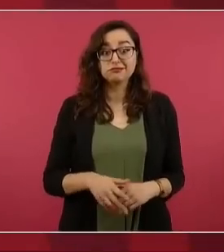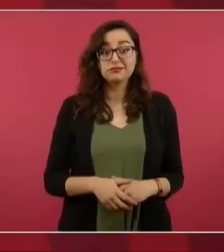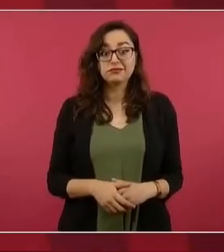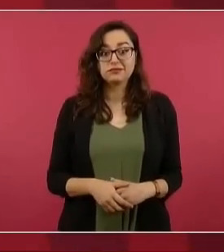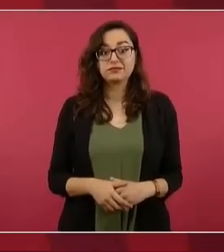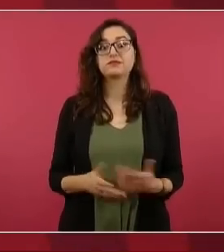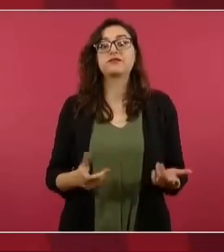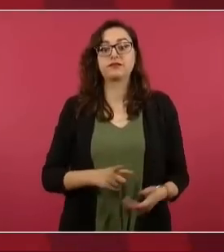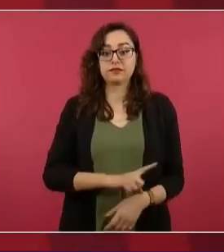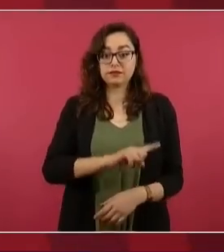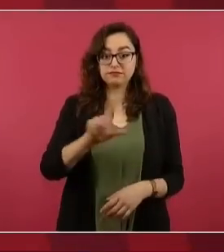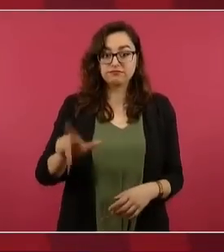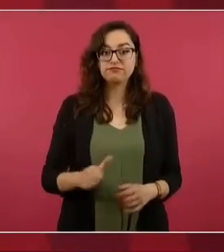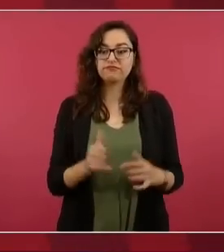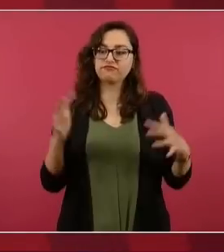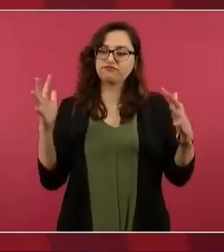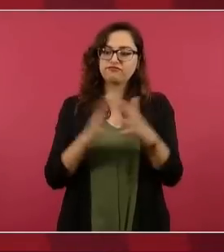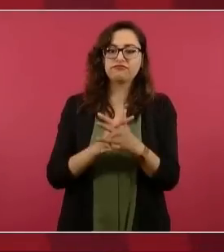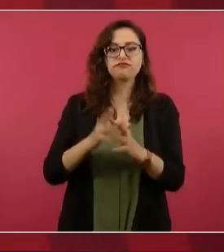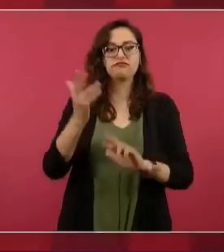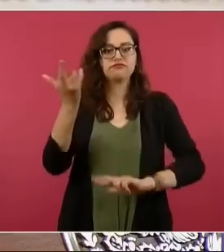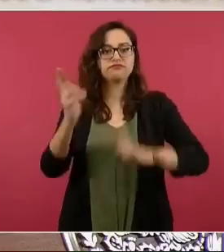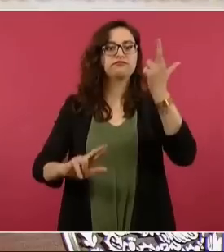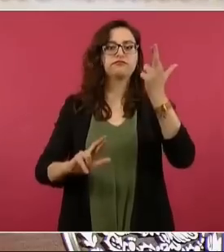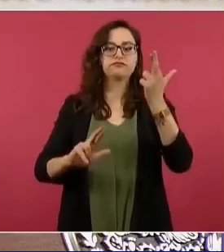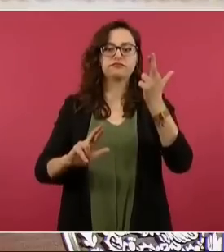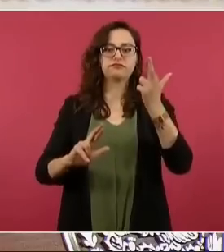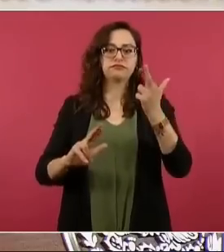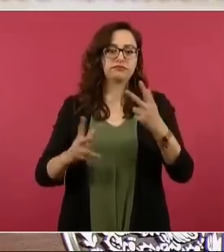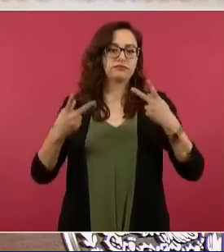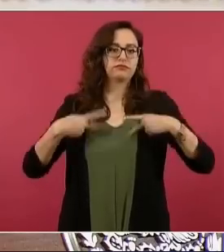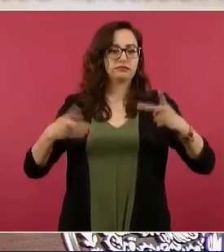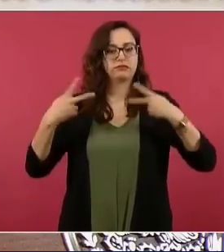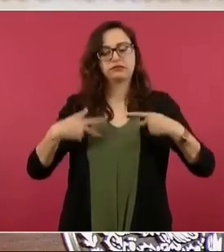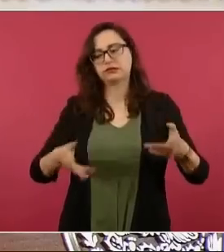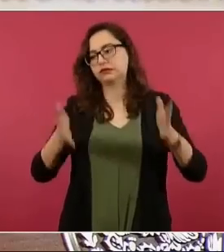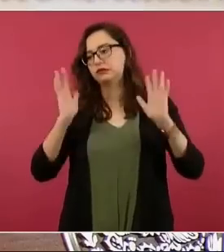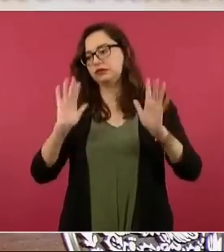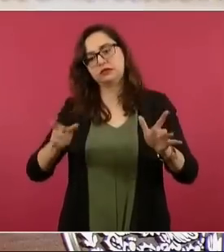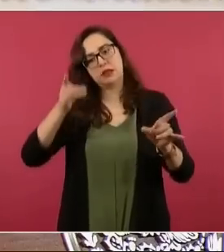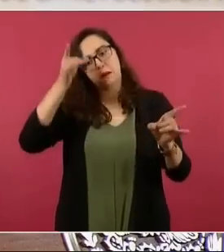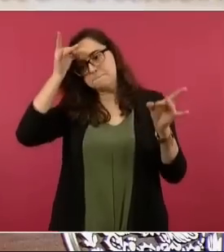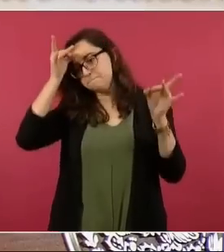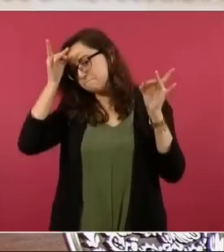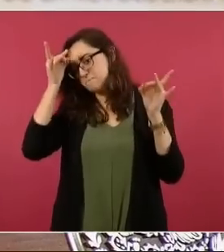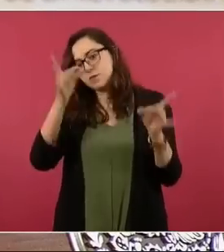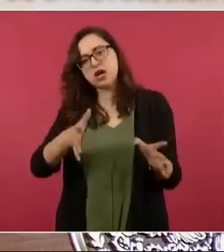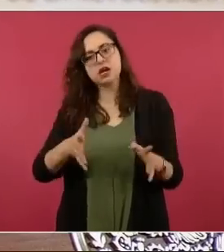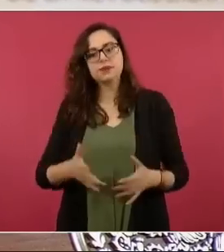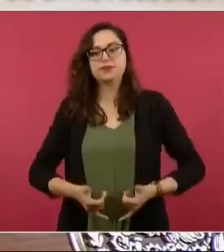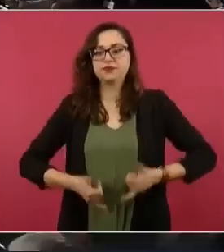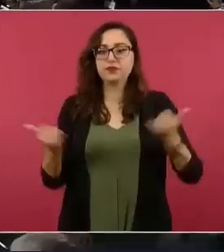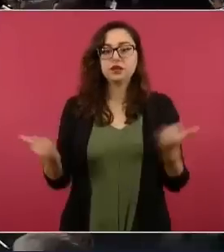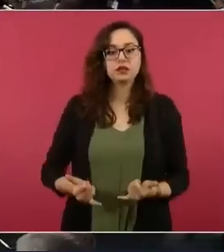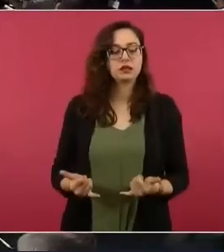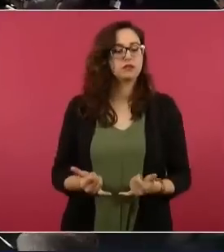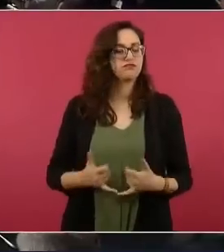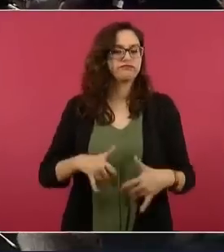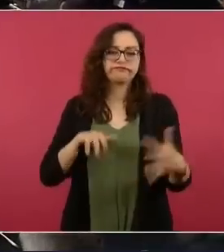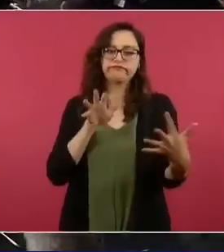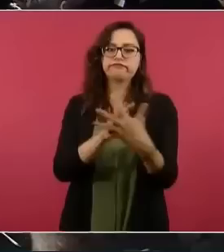Por eso fue la revolución también. Fue un levantamiento, la rebeldía de los